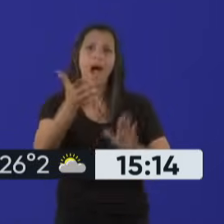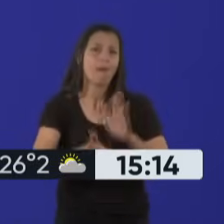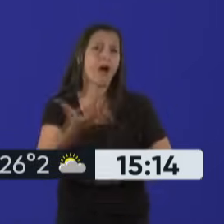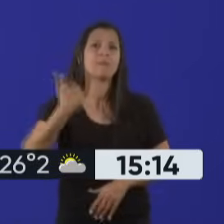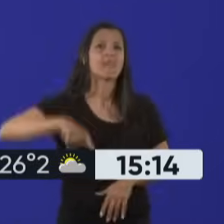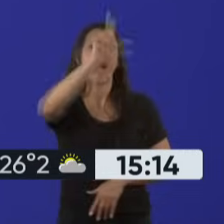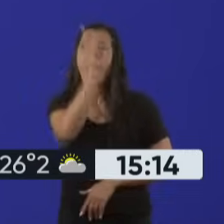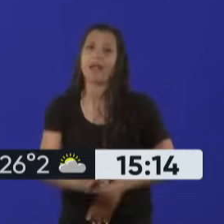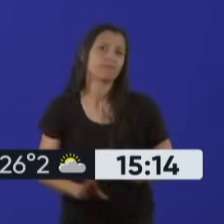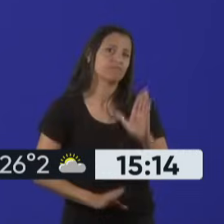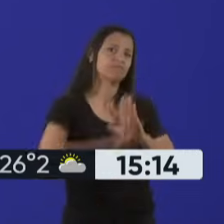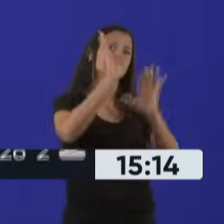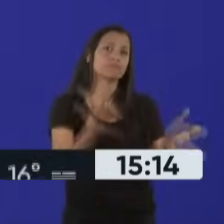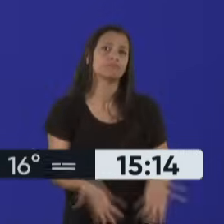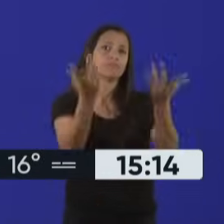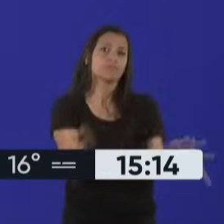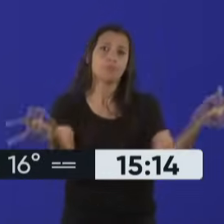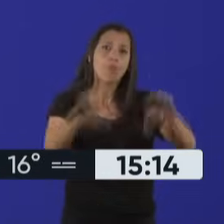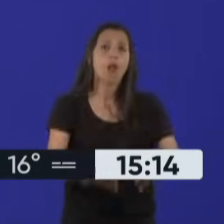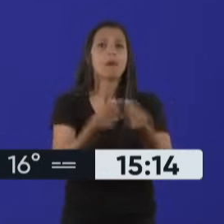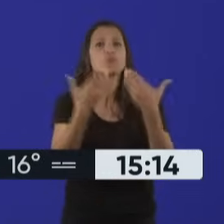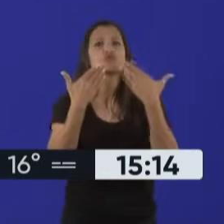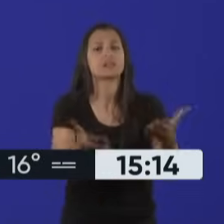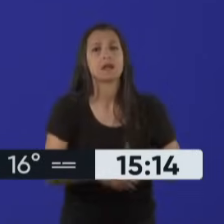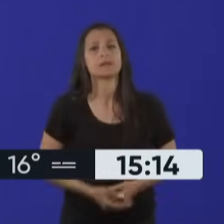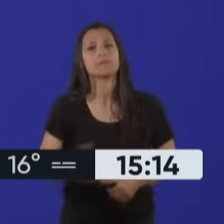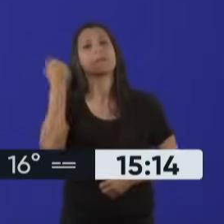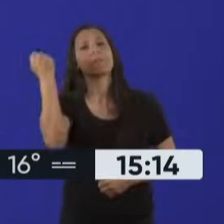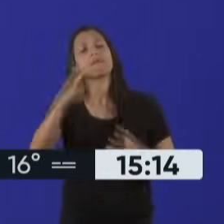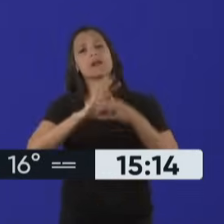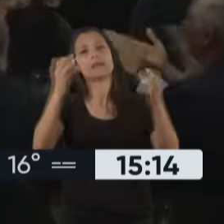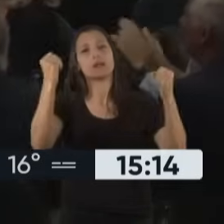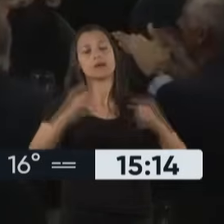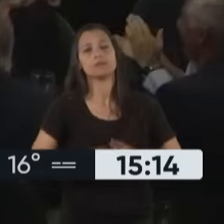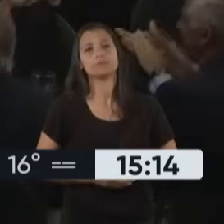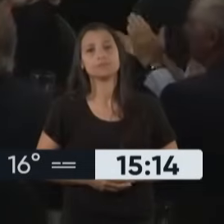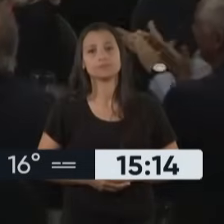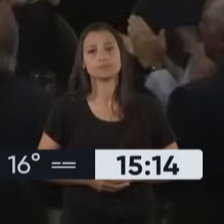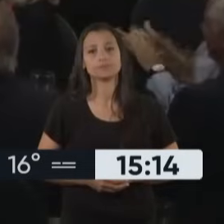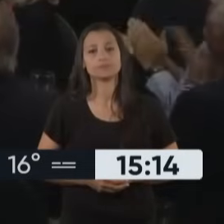prometida y Argentina va a ser grande nuevamente. Muchísimas gracias y ¡viva la libertad, carajo!